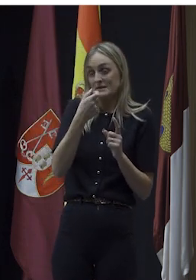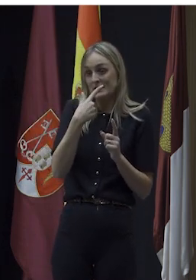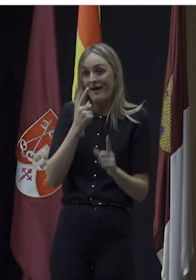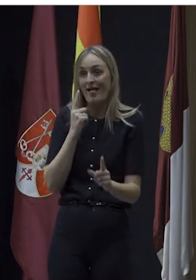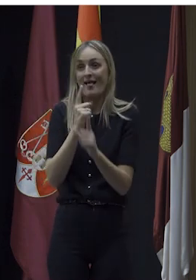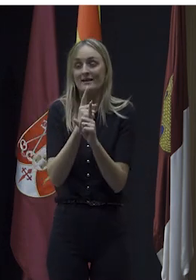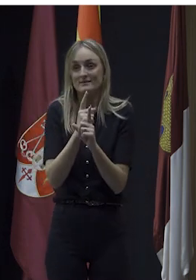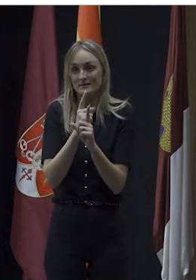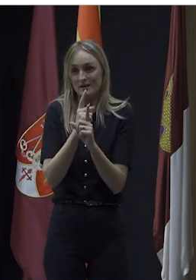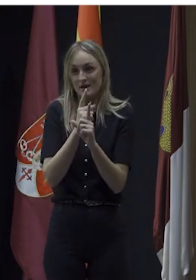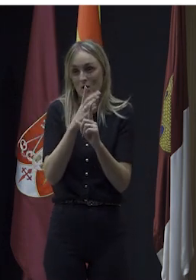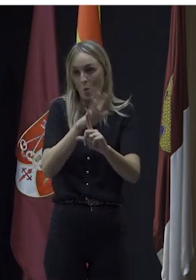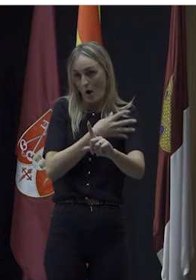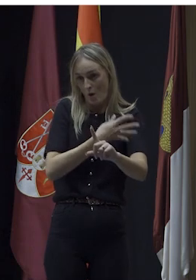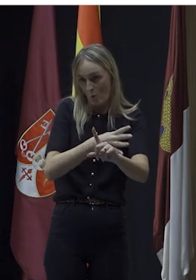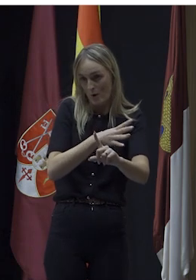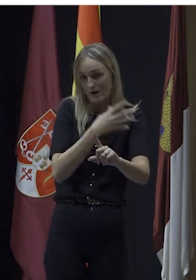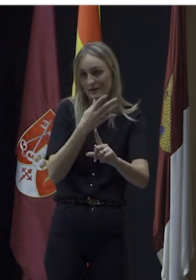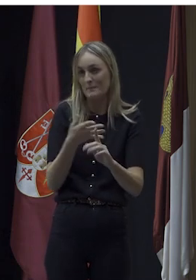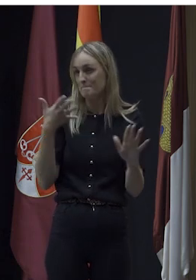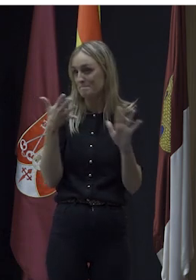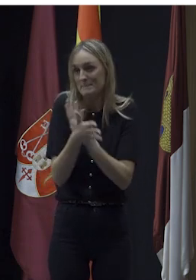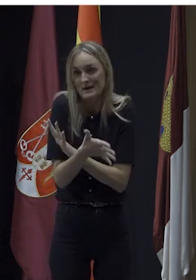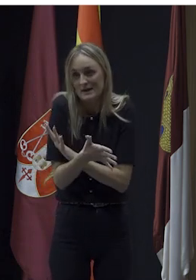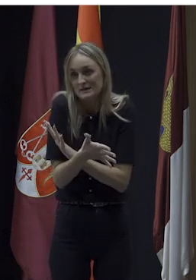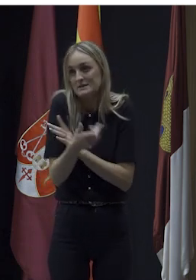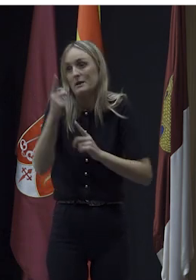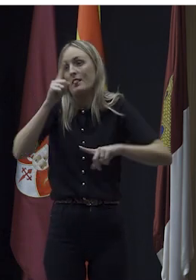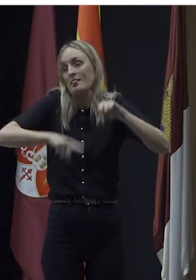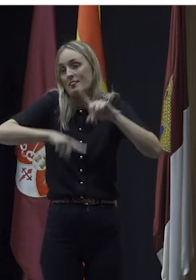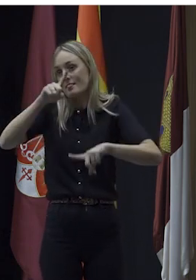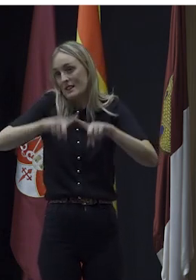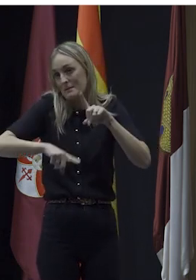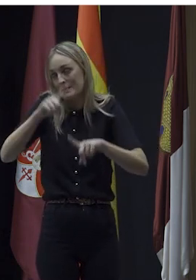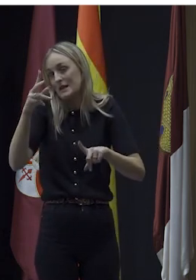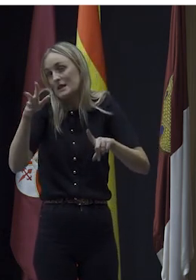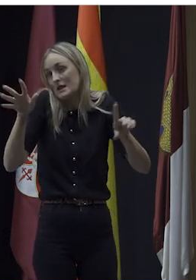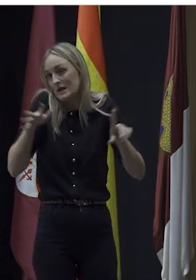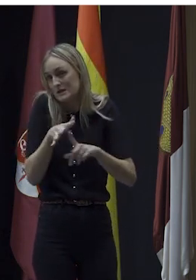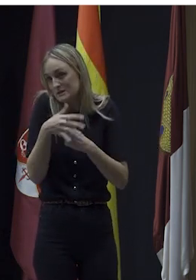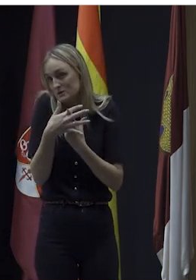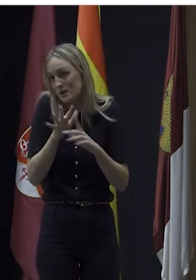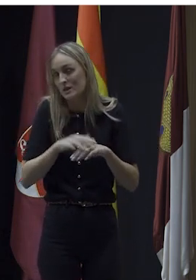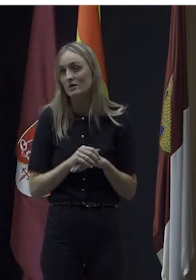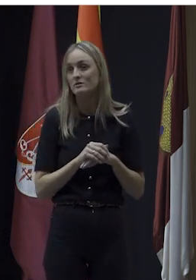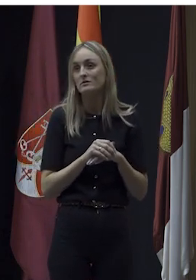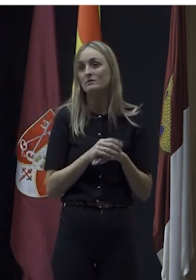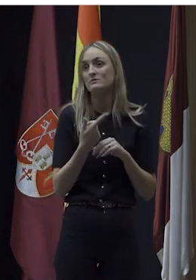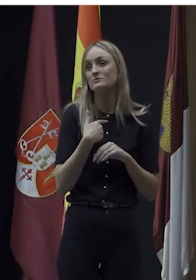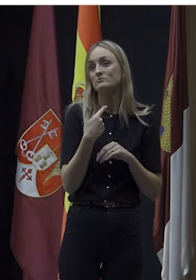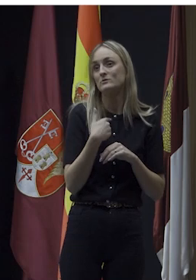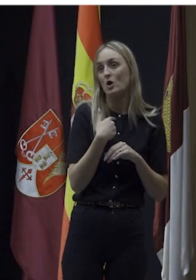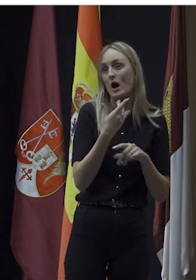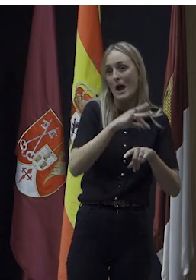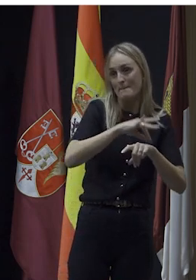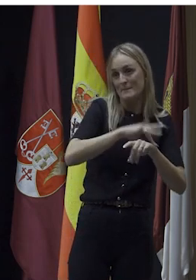anticoagulante. ¿Y así para siempre? Para siempre, depende cuál sea la causa. Ya. Bueno, pues volveré al médico, que hace un